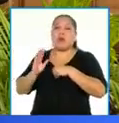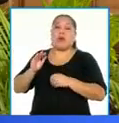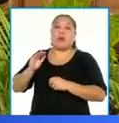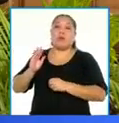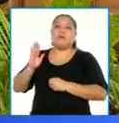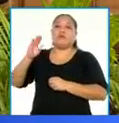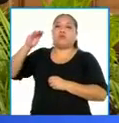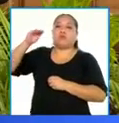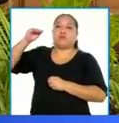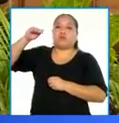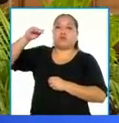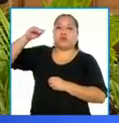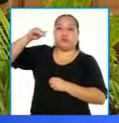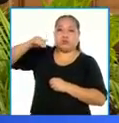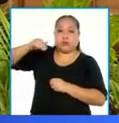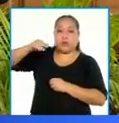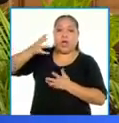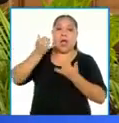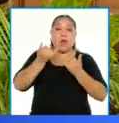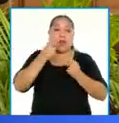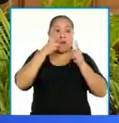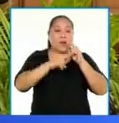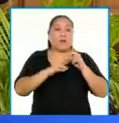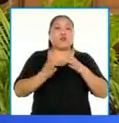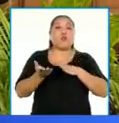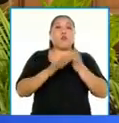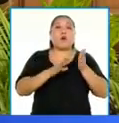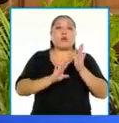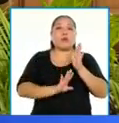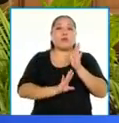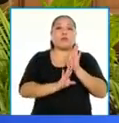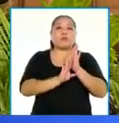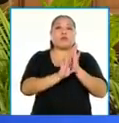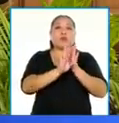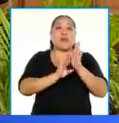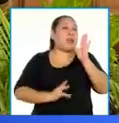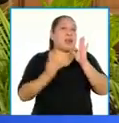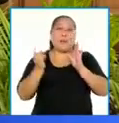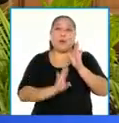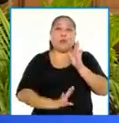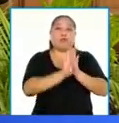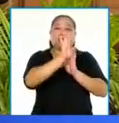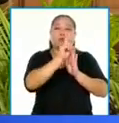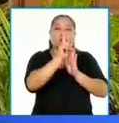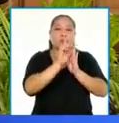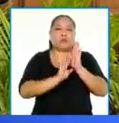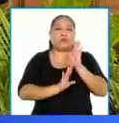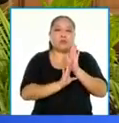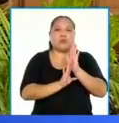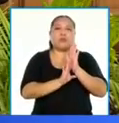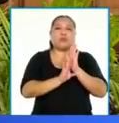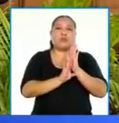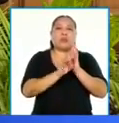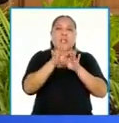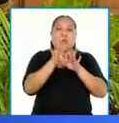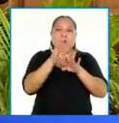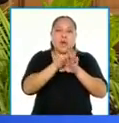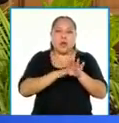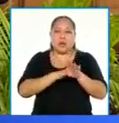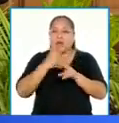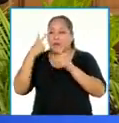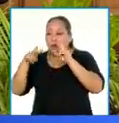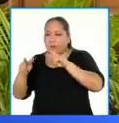defunciones, y eso es digamos, un indicador que está en relación con la tendencia a la reducción de los nuevos casos y